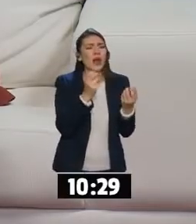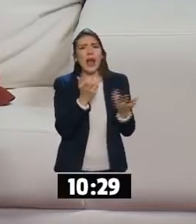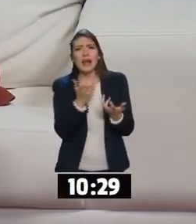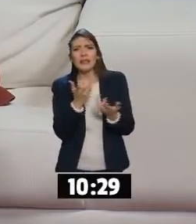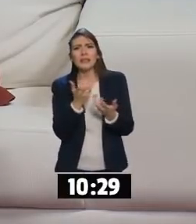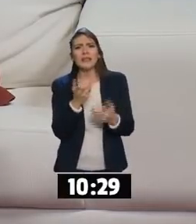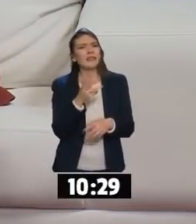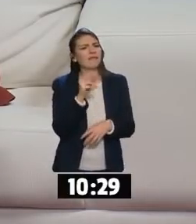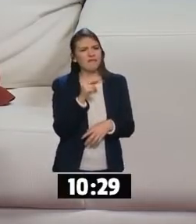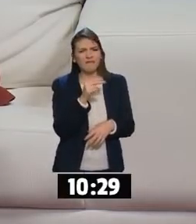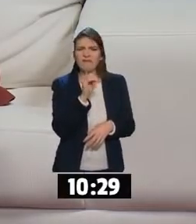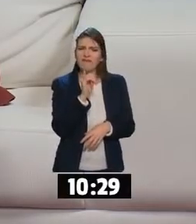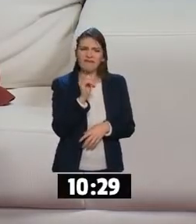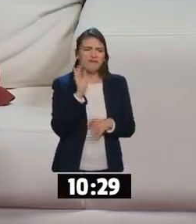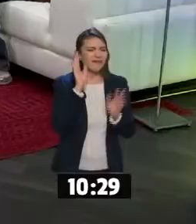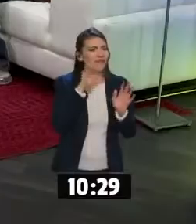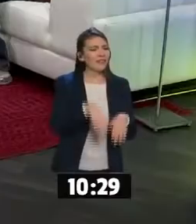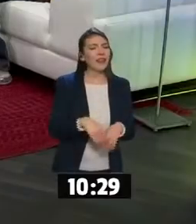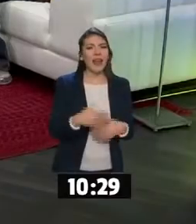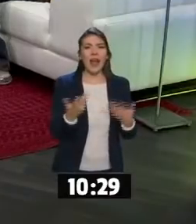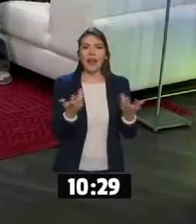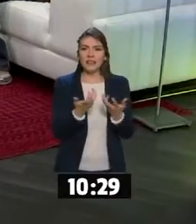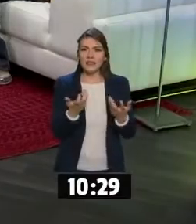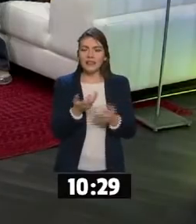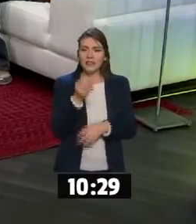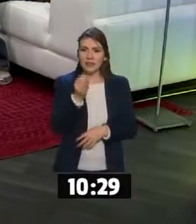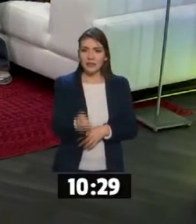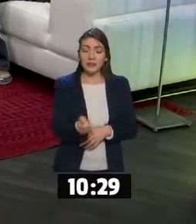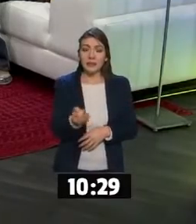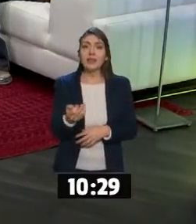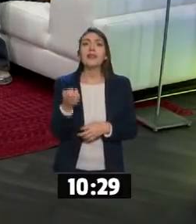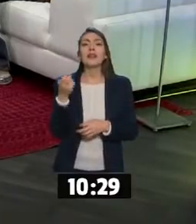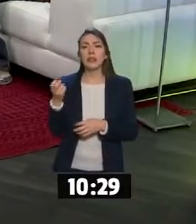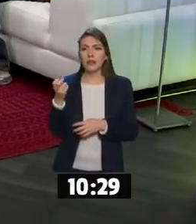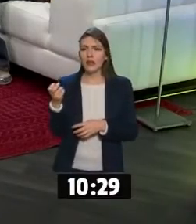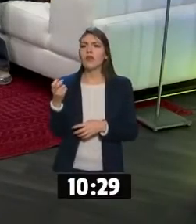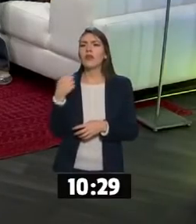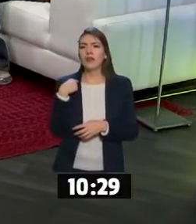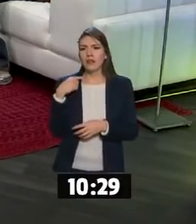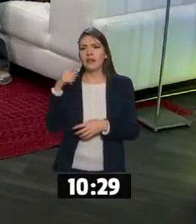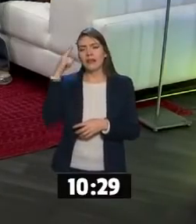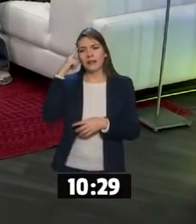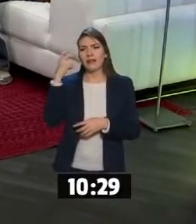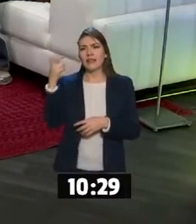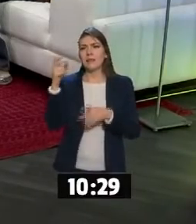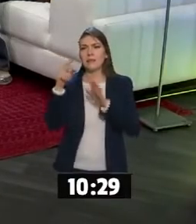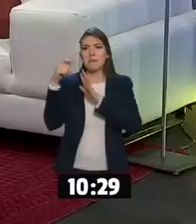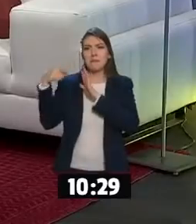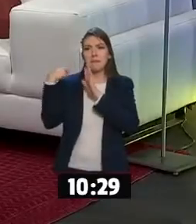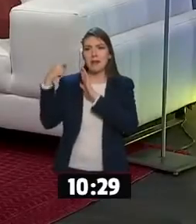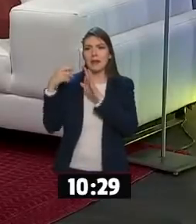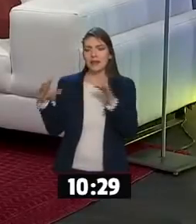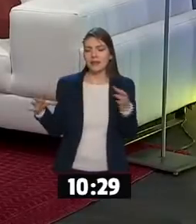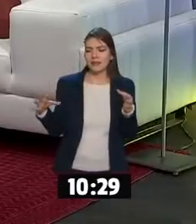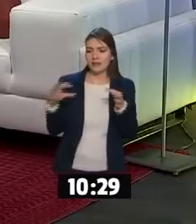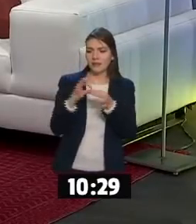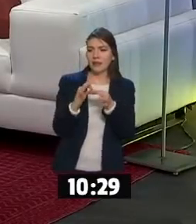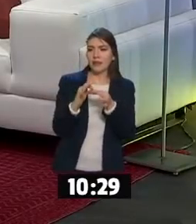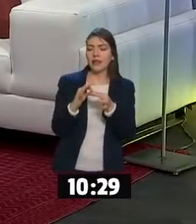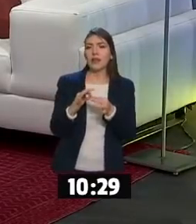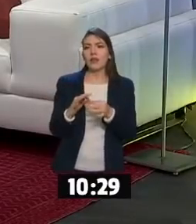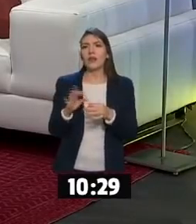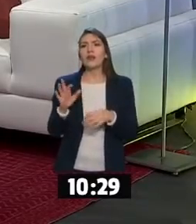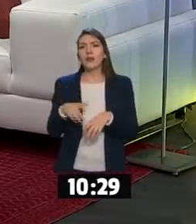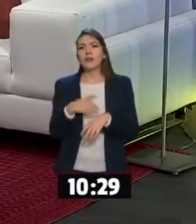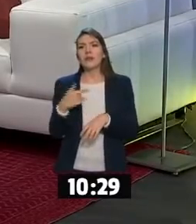corazón temático de la película, de la historia. Y por lo menos yo sí hice esta película porque